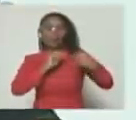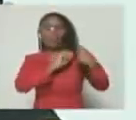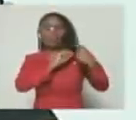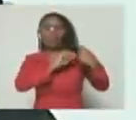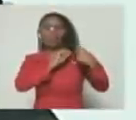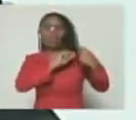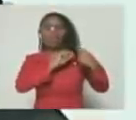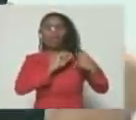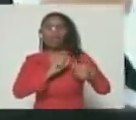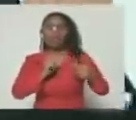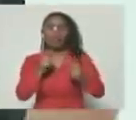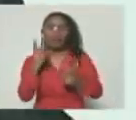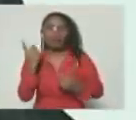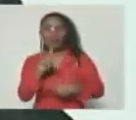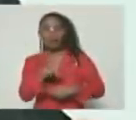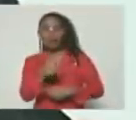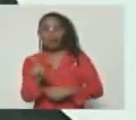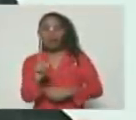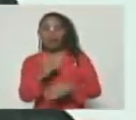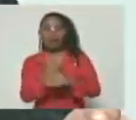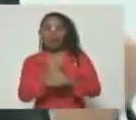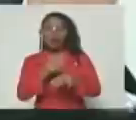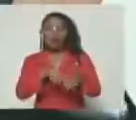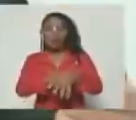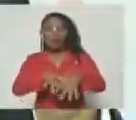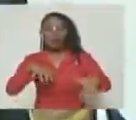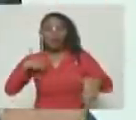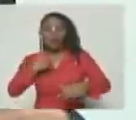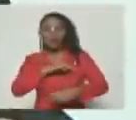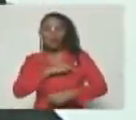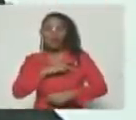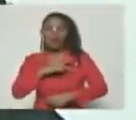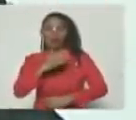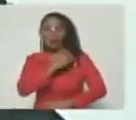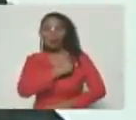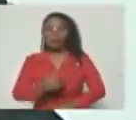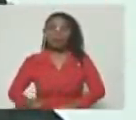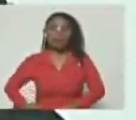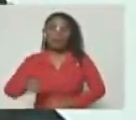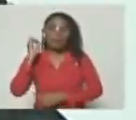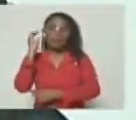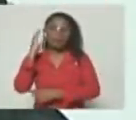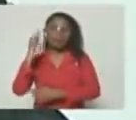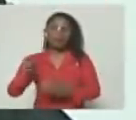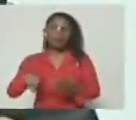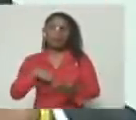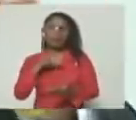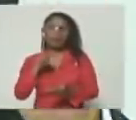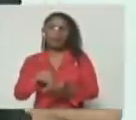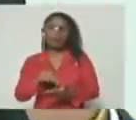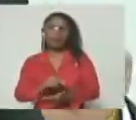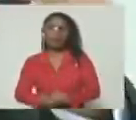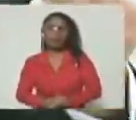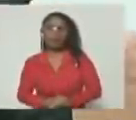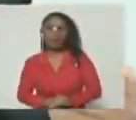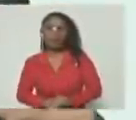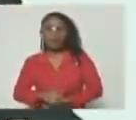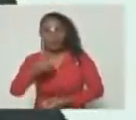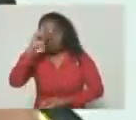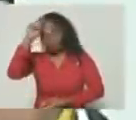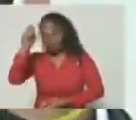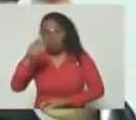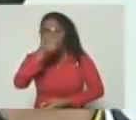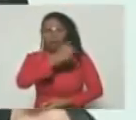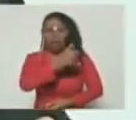la mayoría, y teniendo nosotros la presidencia de la Asamblea Nacional, reconociéndole a cada